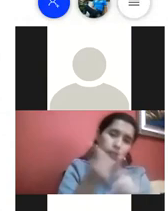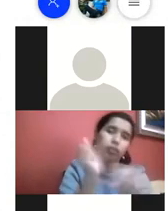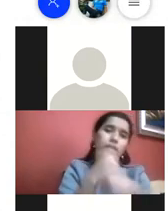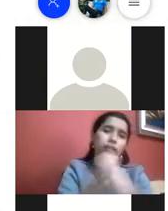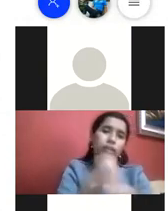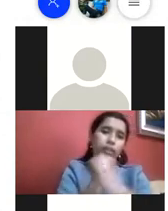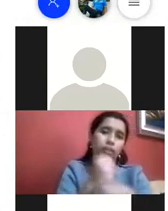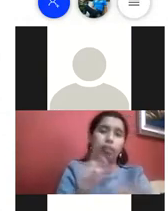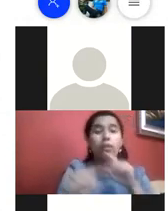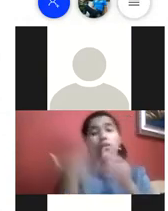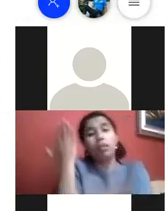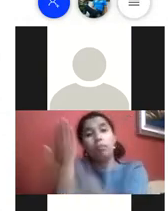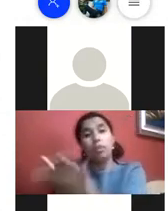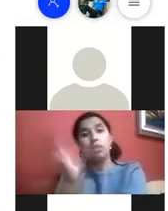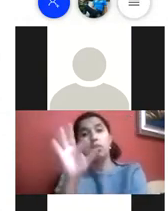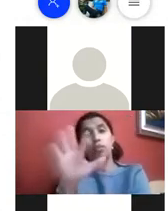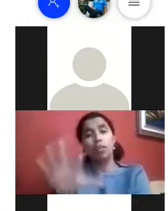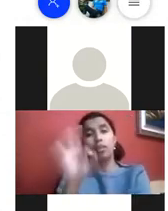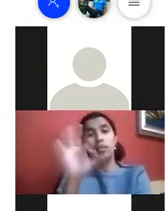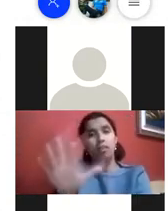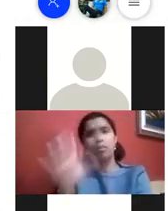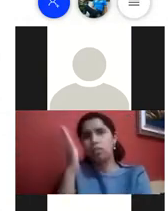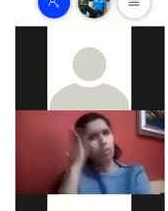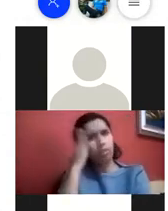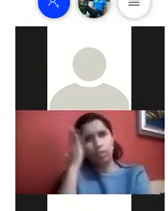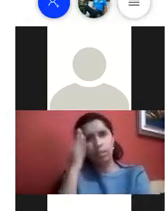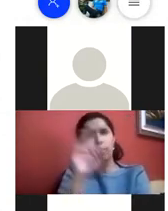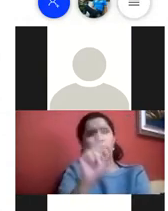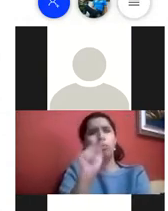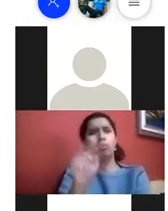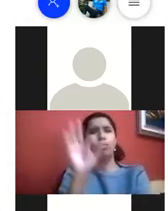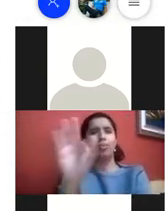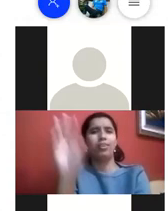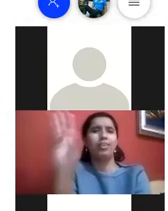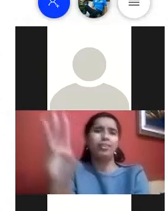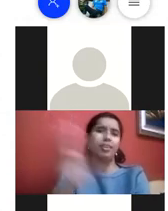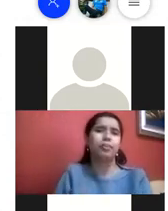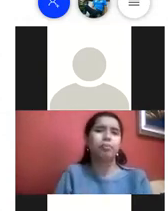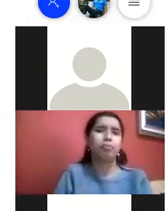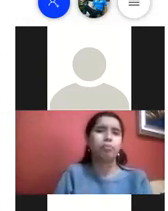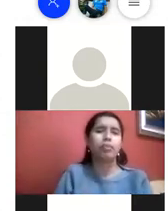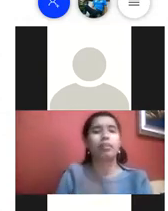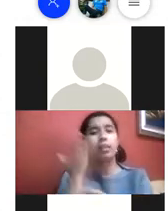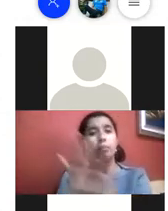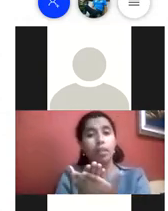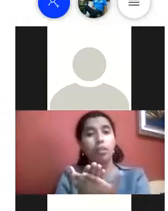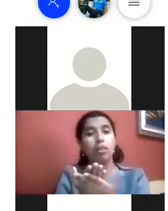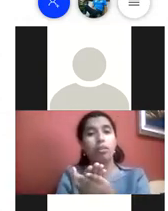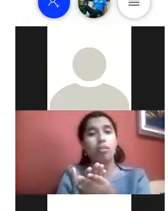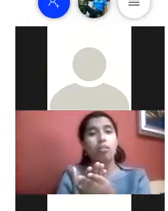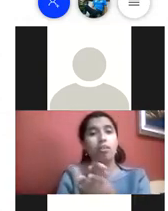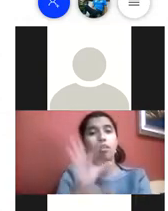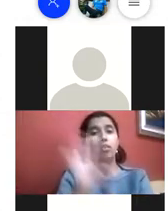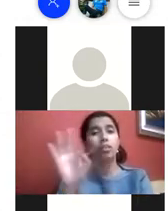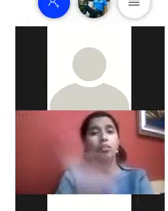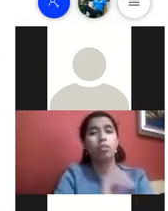pido 95, no toca volverlo a hacer, solo copiar el 1.96. Y si le pido el